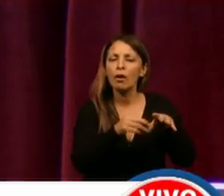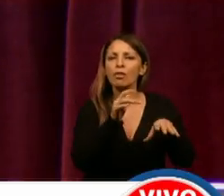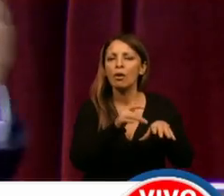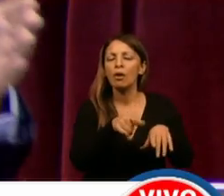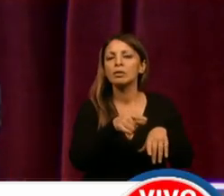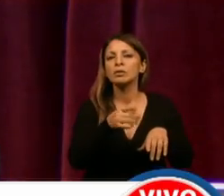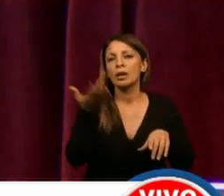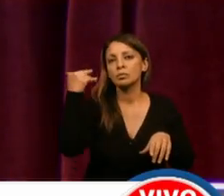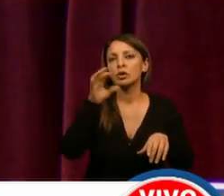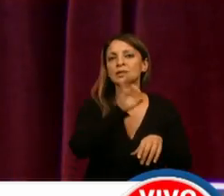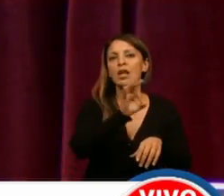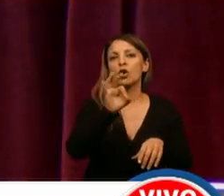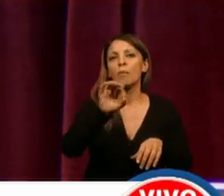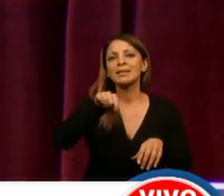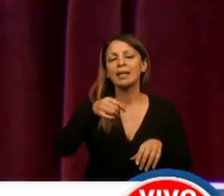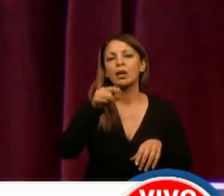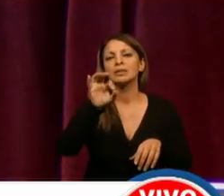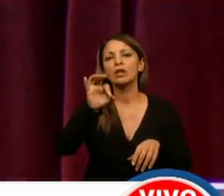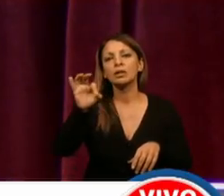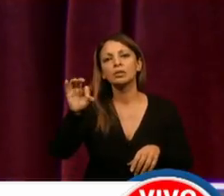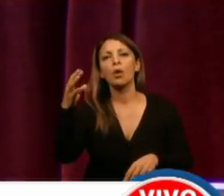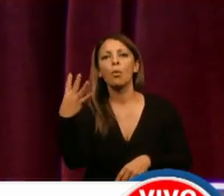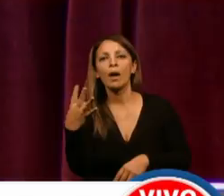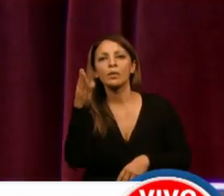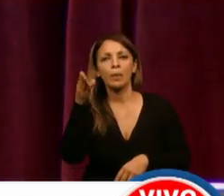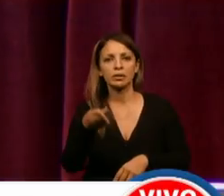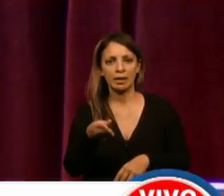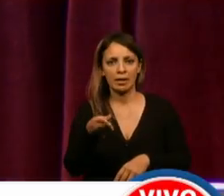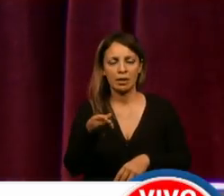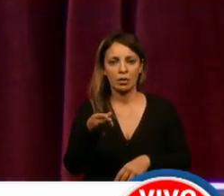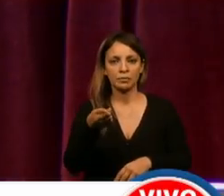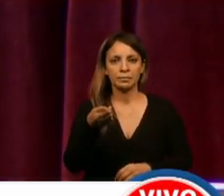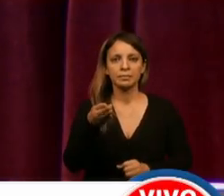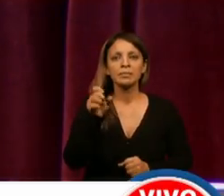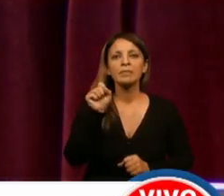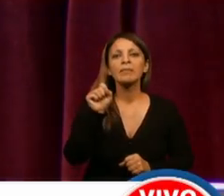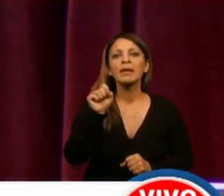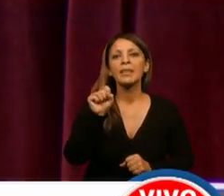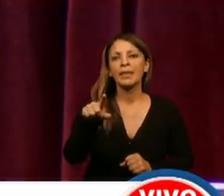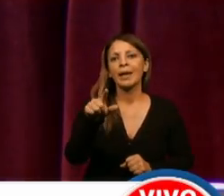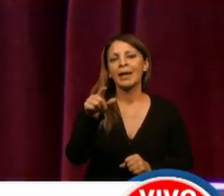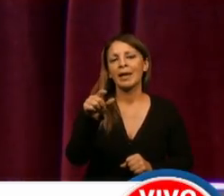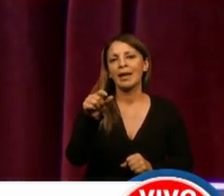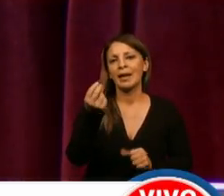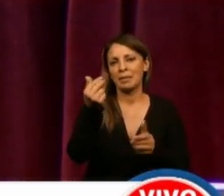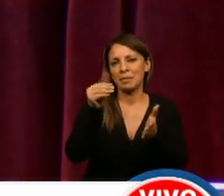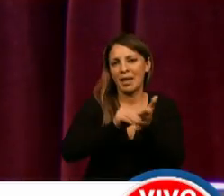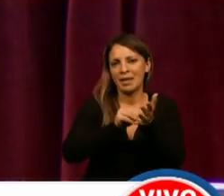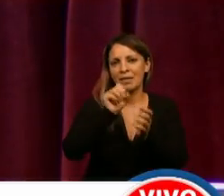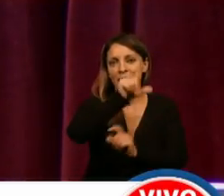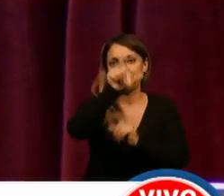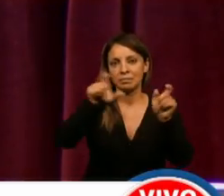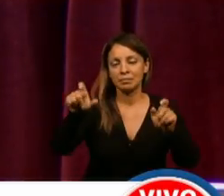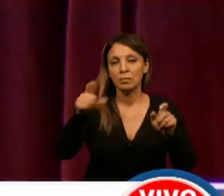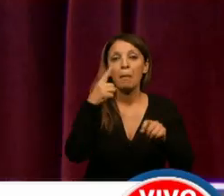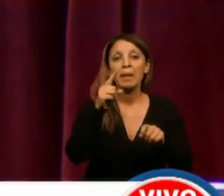muchos años con el 000 0 4% de el cargo tarifario de todos los usuarios de la argentina el